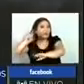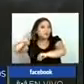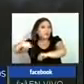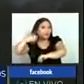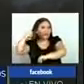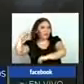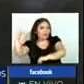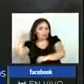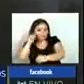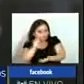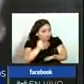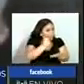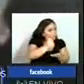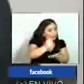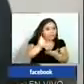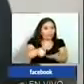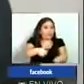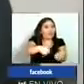las municipalidades.